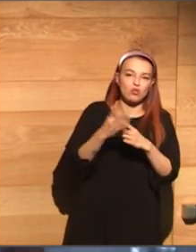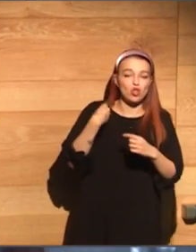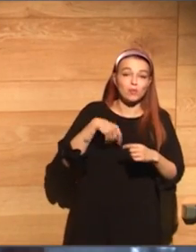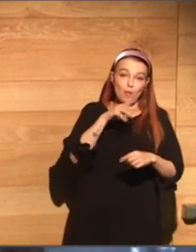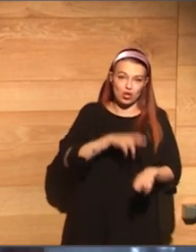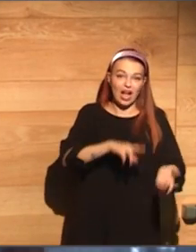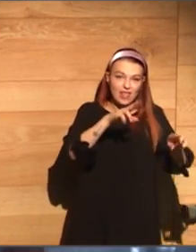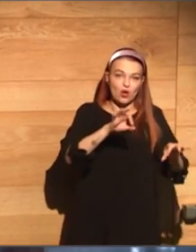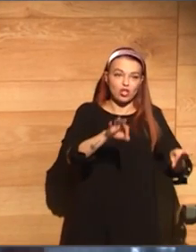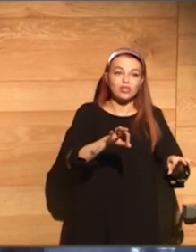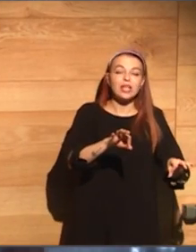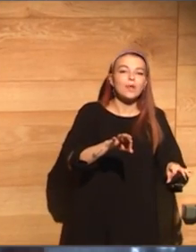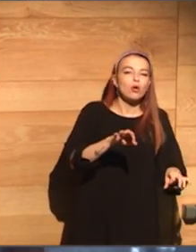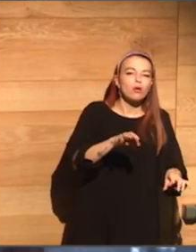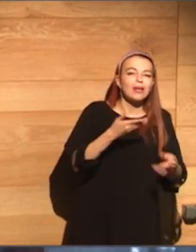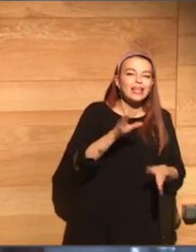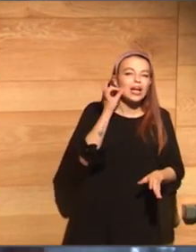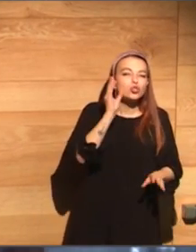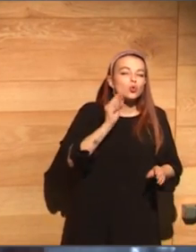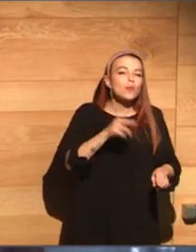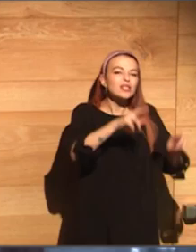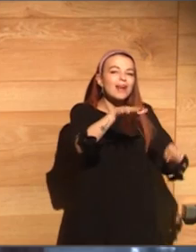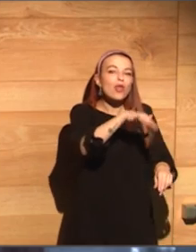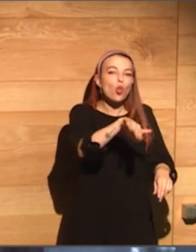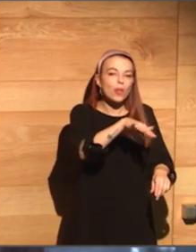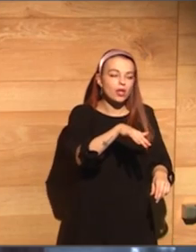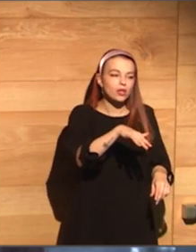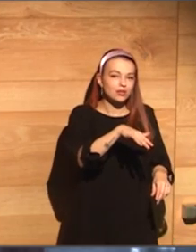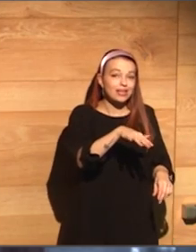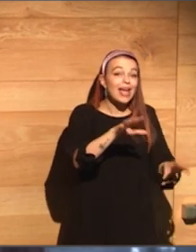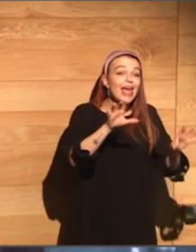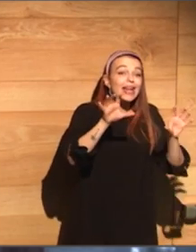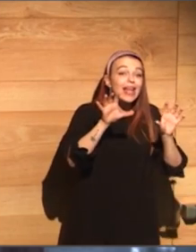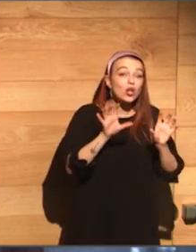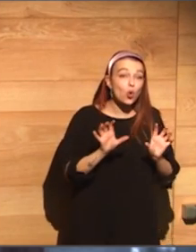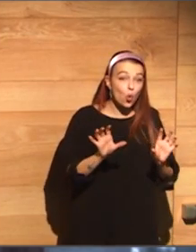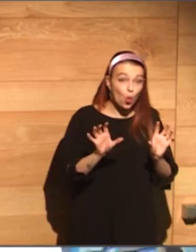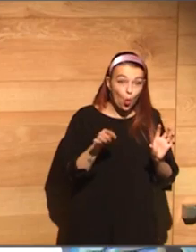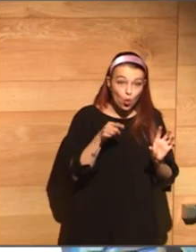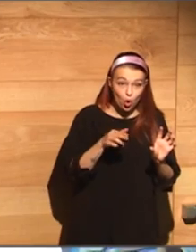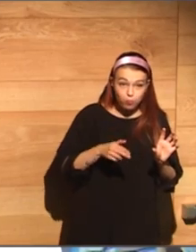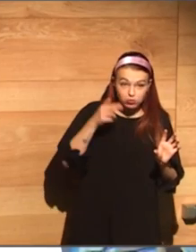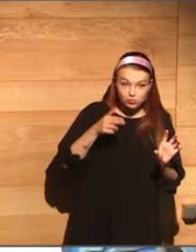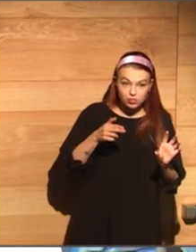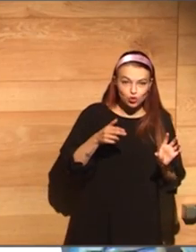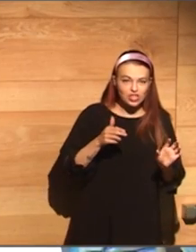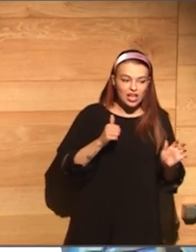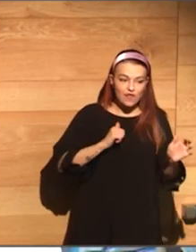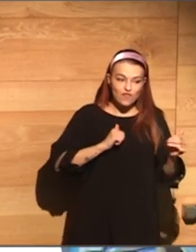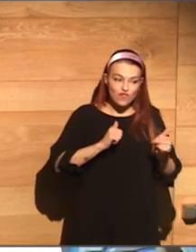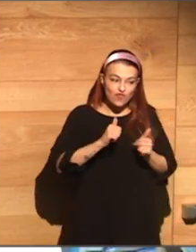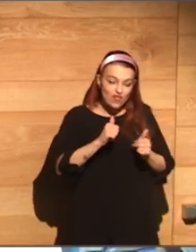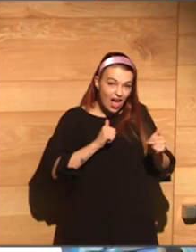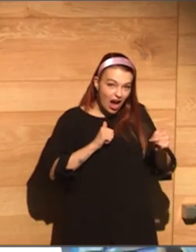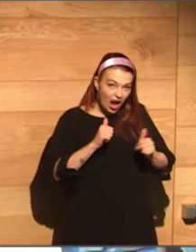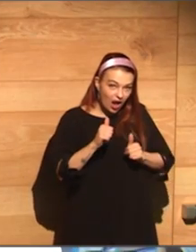disparó. Acláralo, Juan, por favor. En el culo. Así es. Concreta. O sea, Fraga le da en el culo un disparo, un